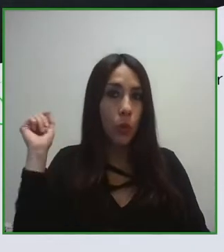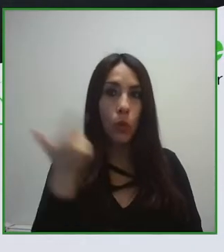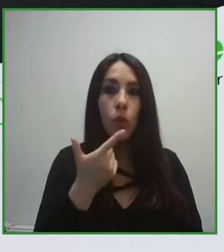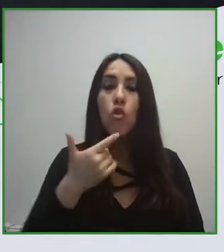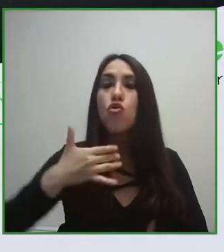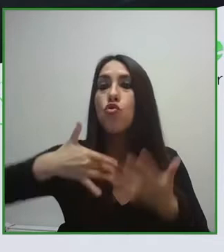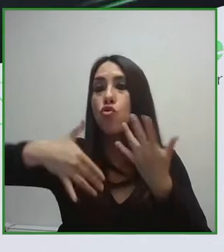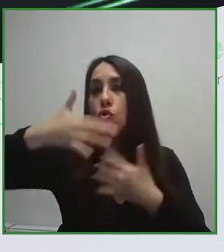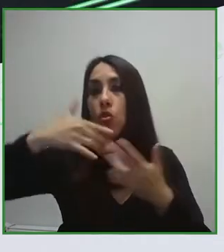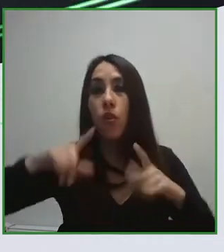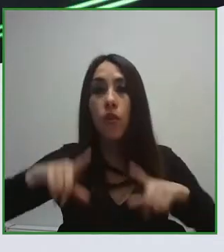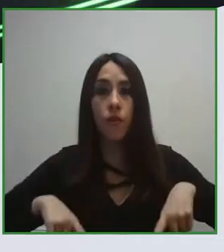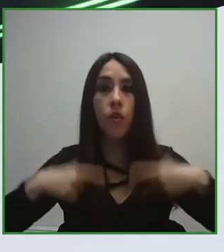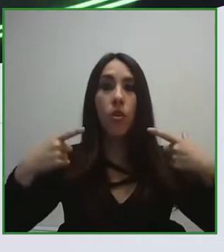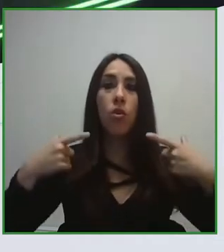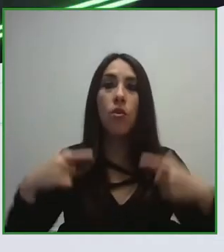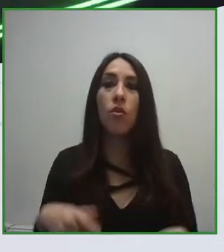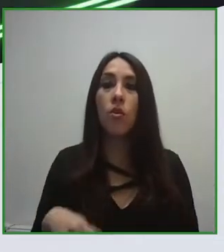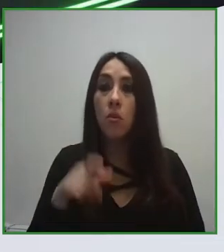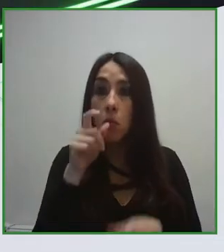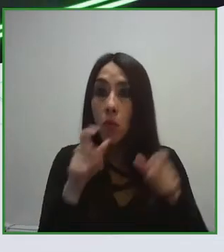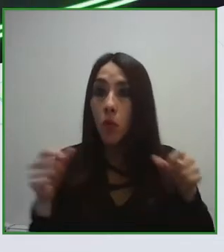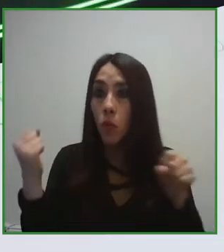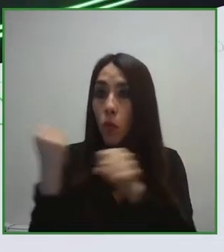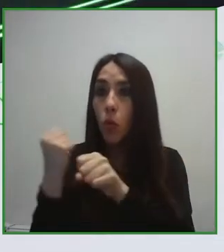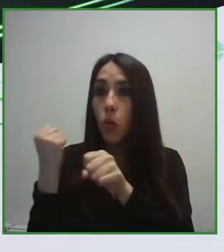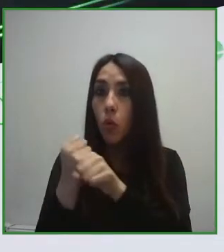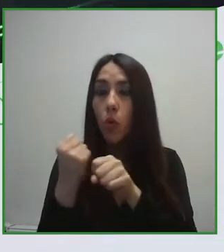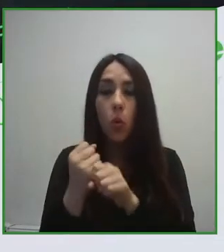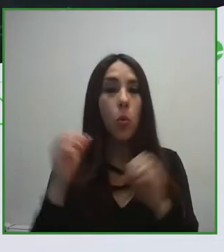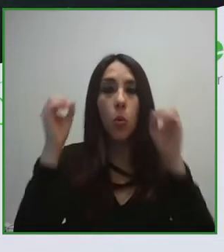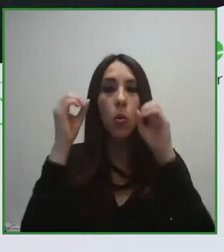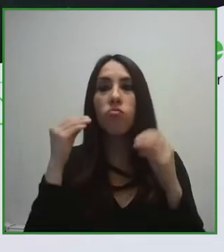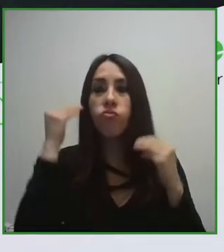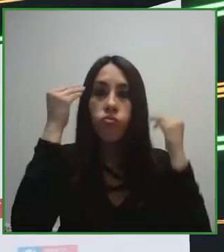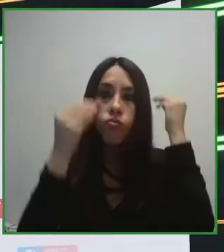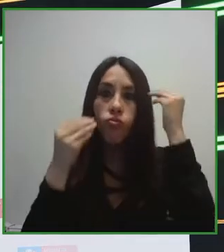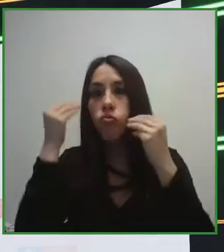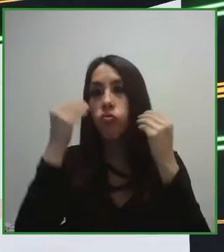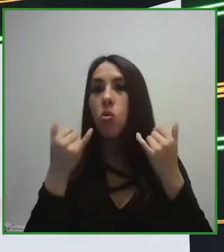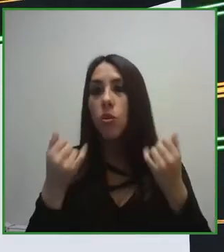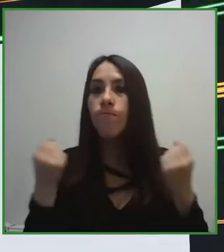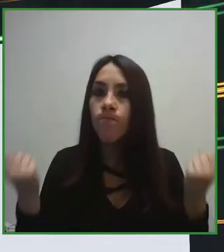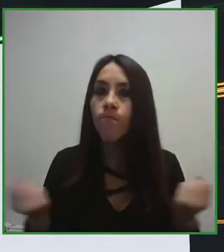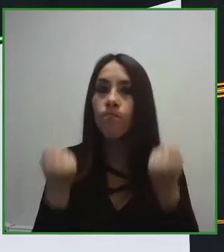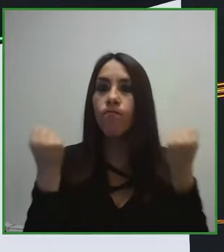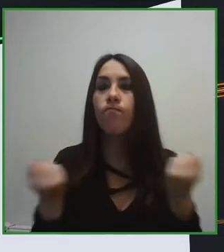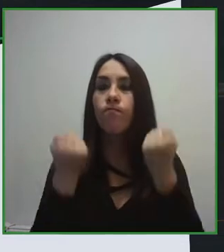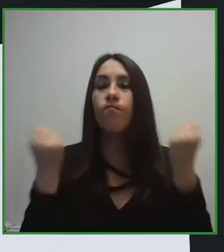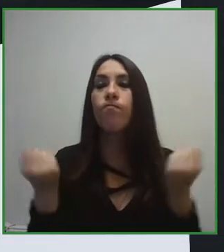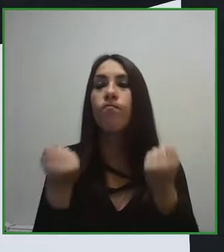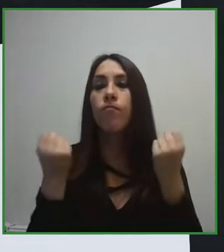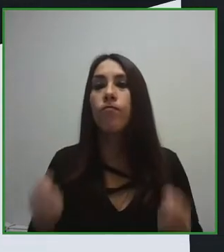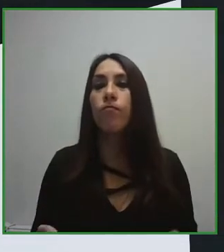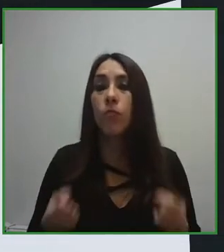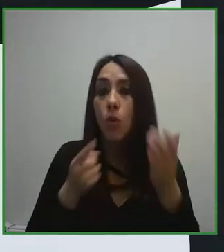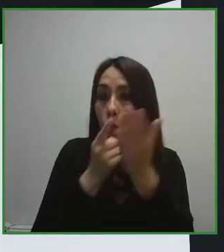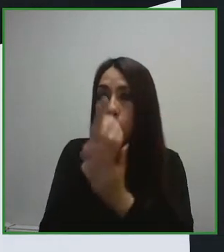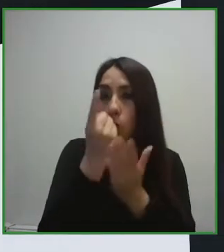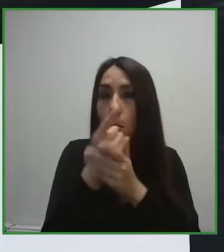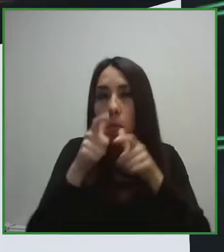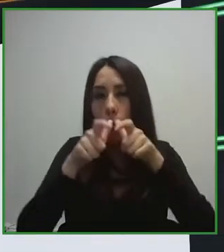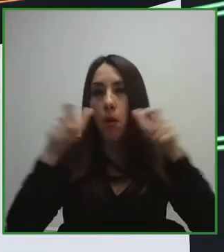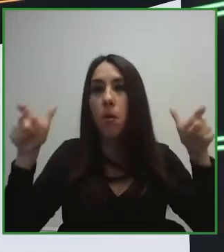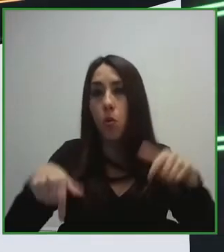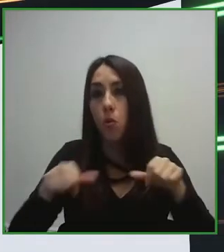alguna seguiremos generando las oportunidades para su crecimiento. Para continuar con el programa de hoy, queremos invitarles a participar